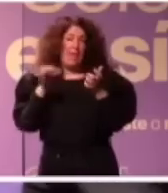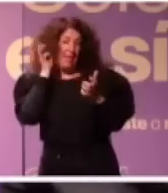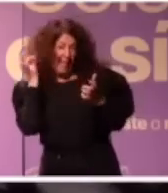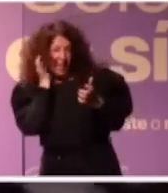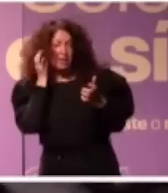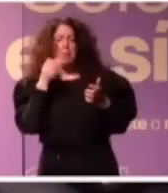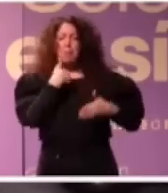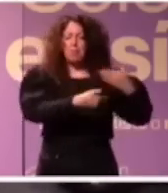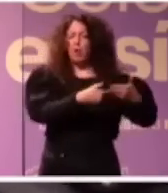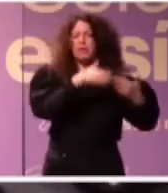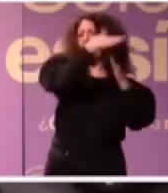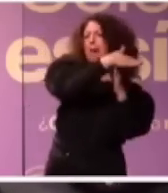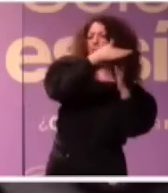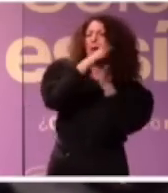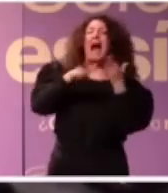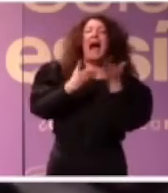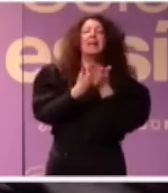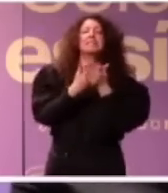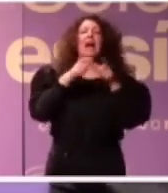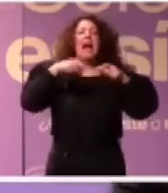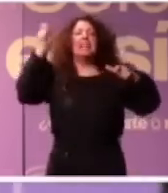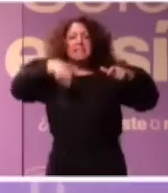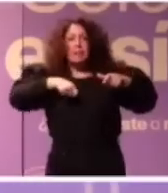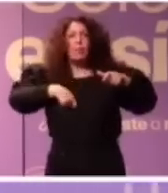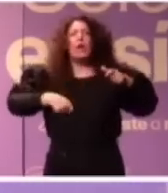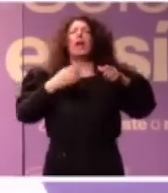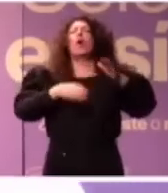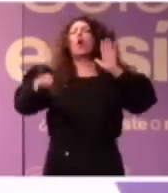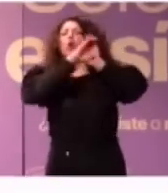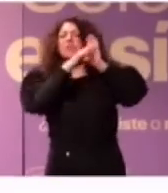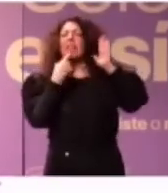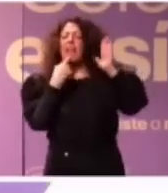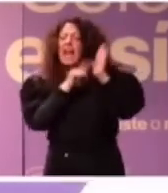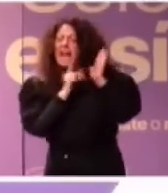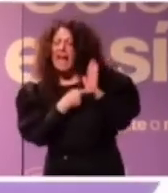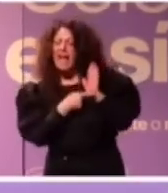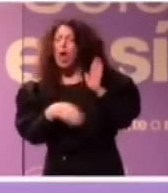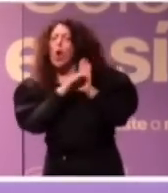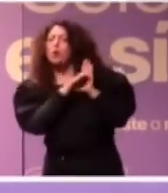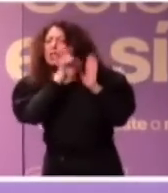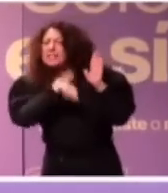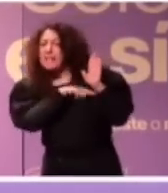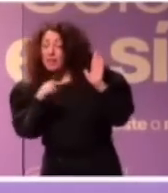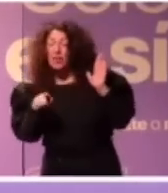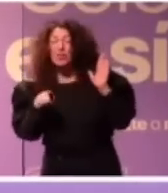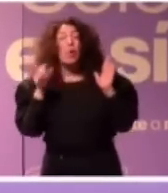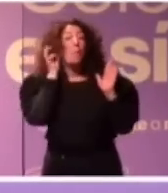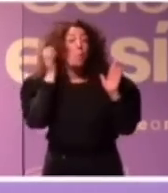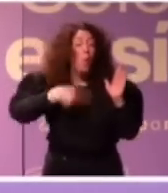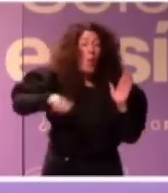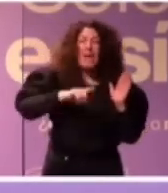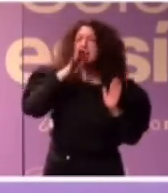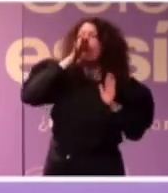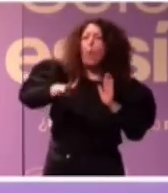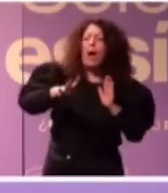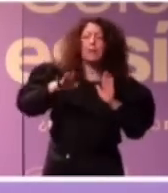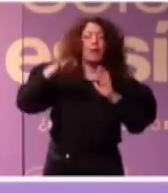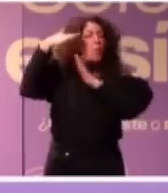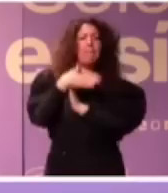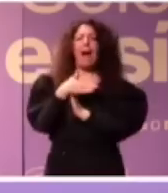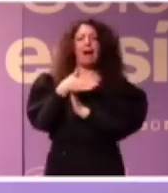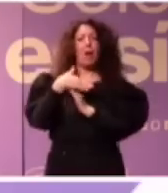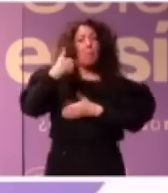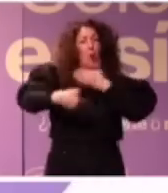procedimientos esperando a que el Tribunal Constitucional dijese si esa ley era constitucional. Y esas mujeres estuvieron más de 4 años con sus procedimientos